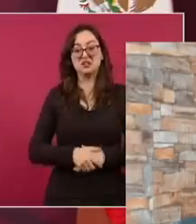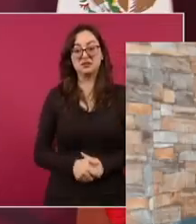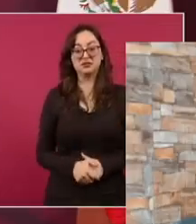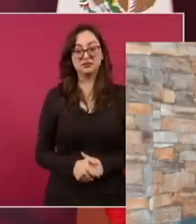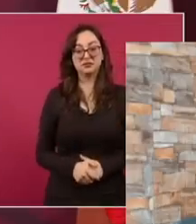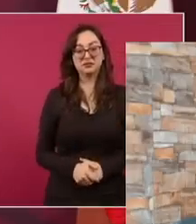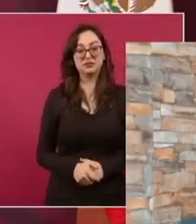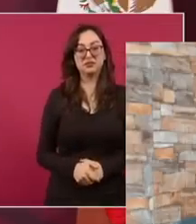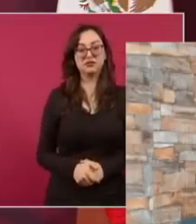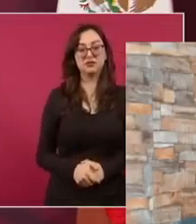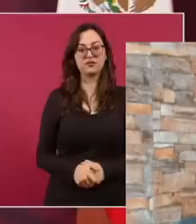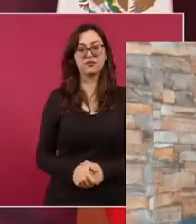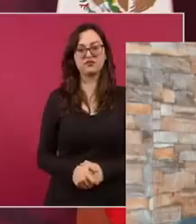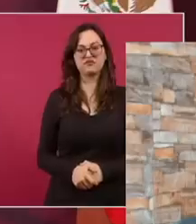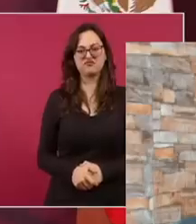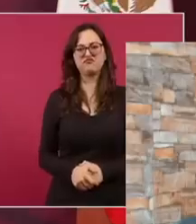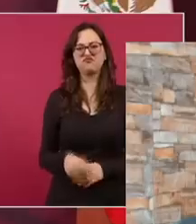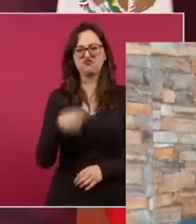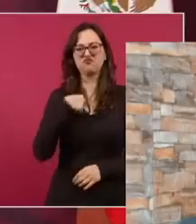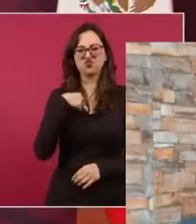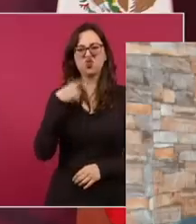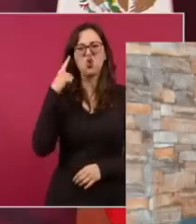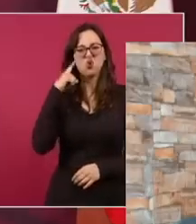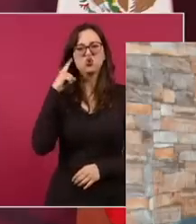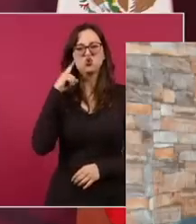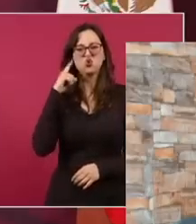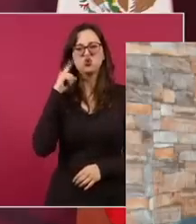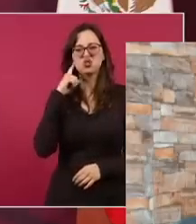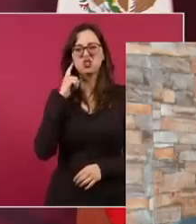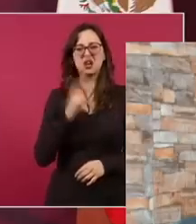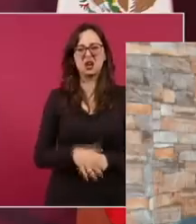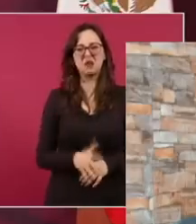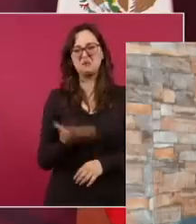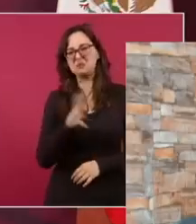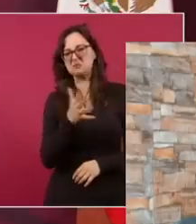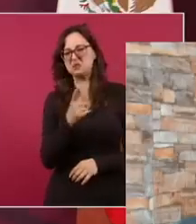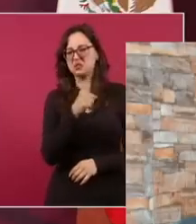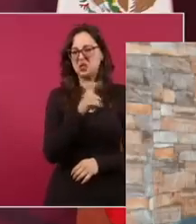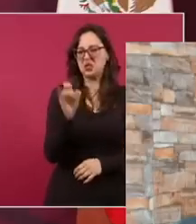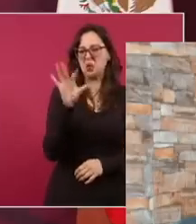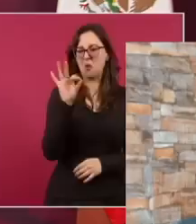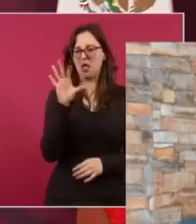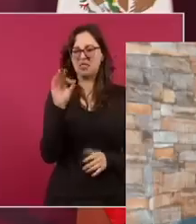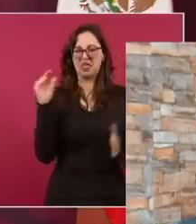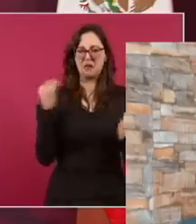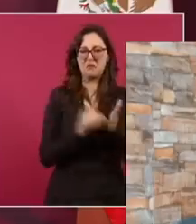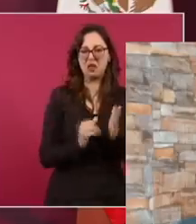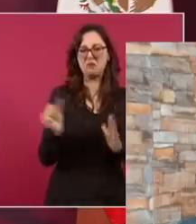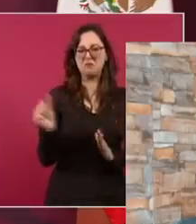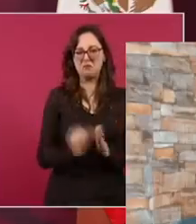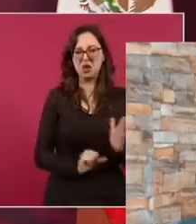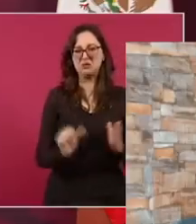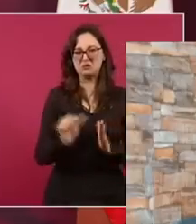enteré, pues no poco dinero, alrededor de 140 mil pesos al mes,